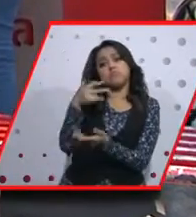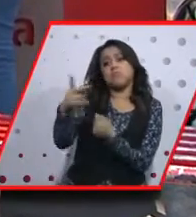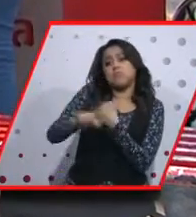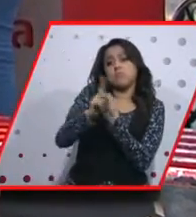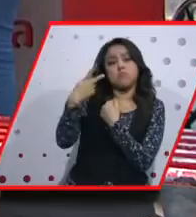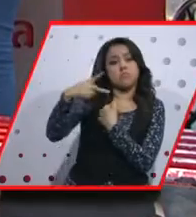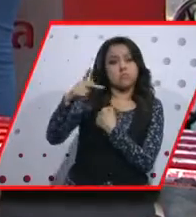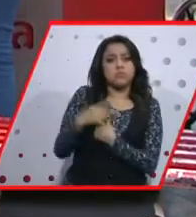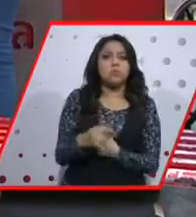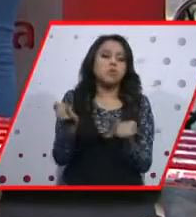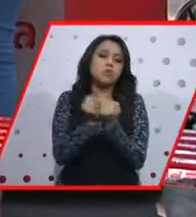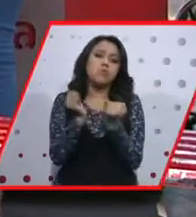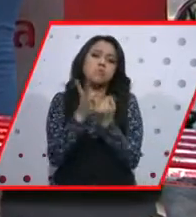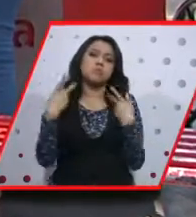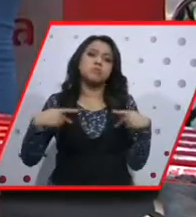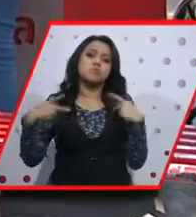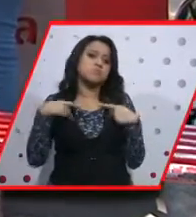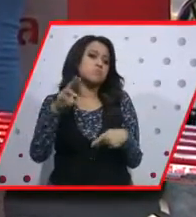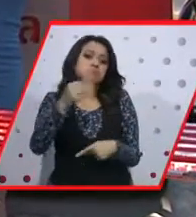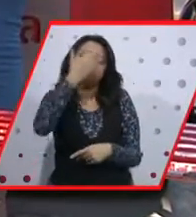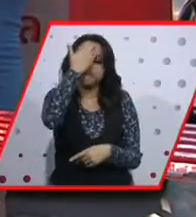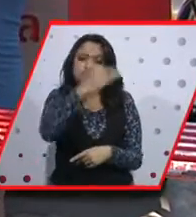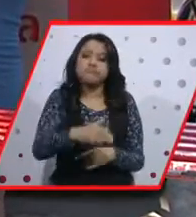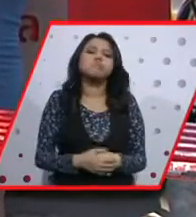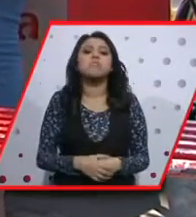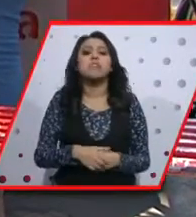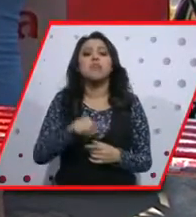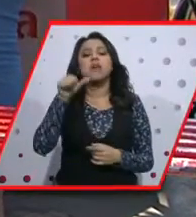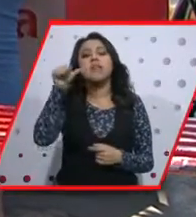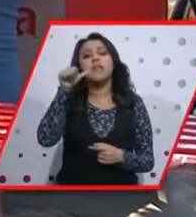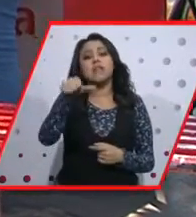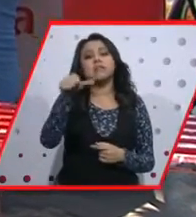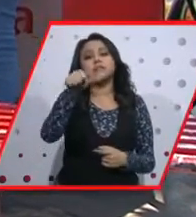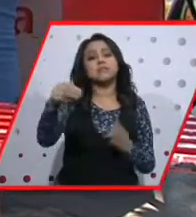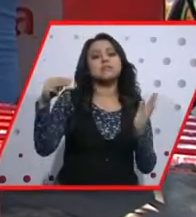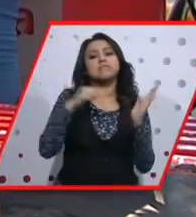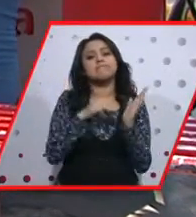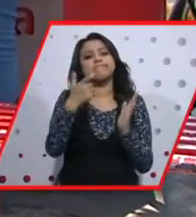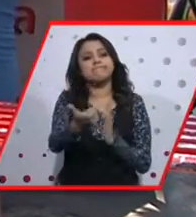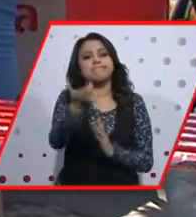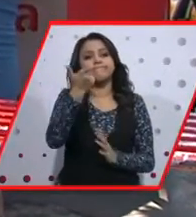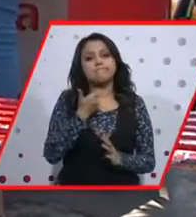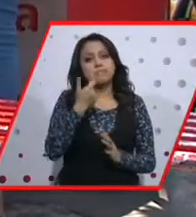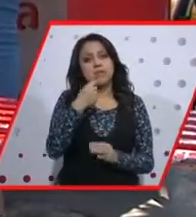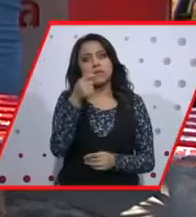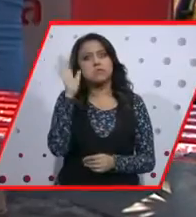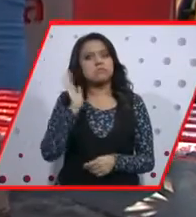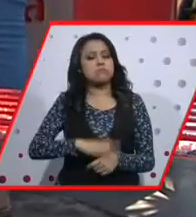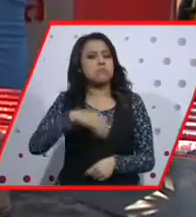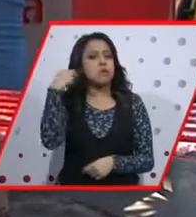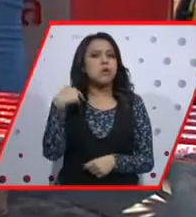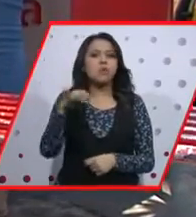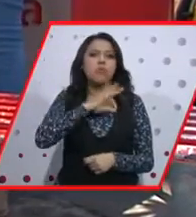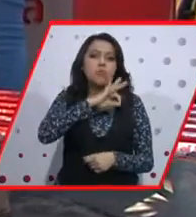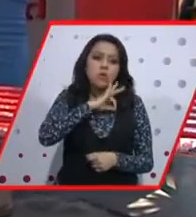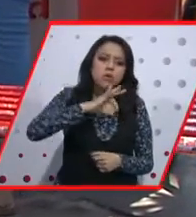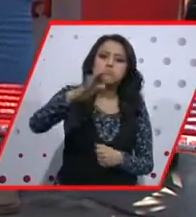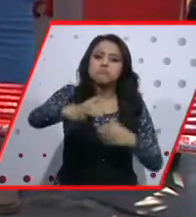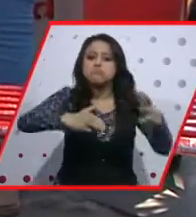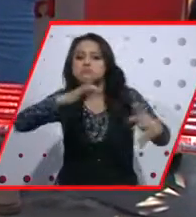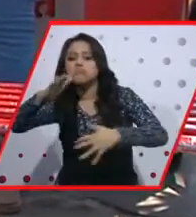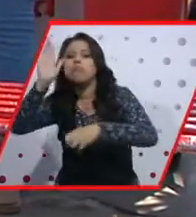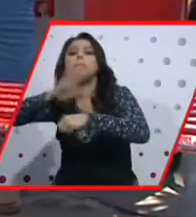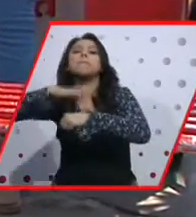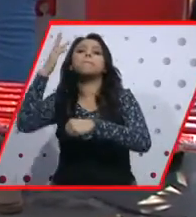proveedor pues no lo conoce. Me imagino aparte que los 16,000 pesos, que no es poco dinero, les costó mucho trabajo a ti y a tu mamá